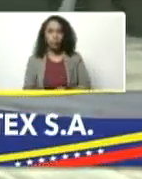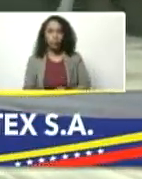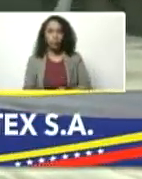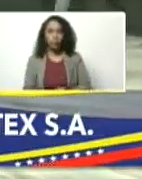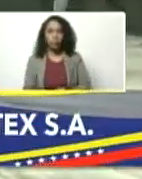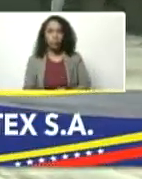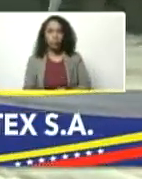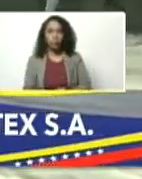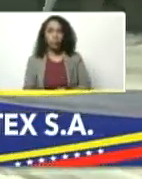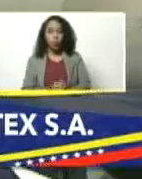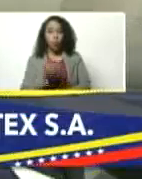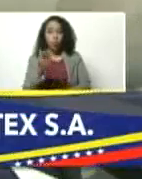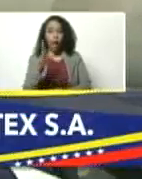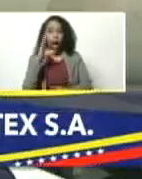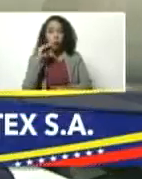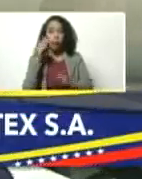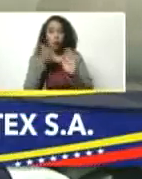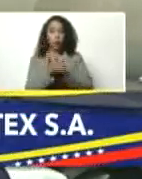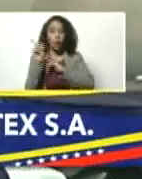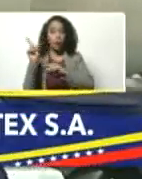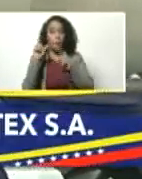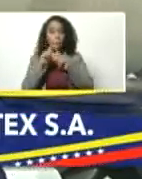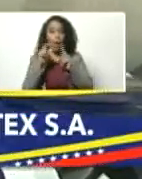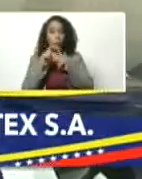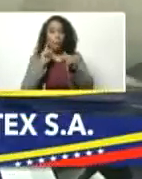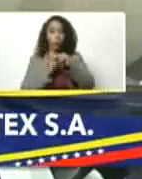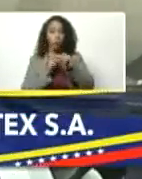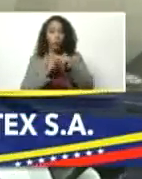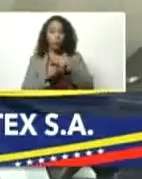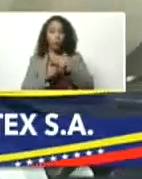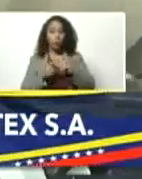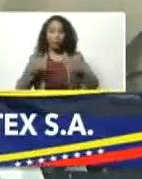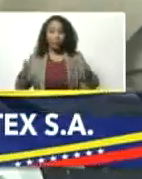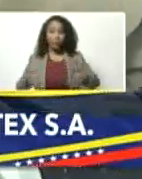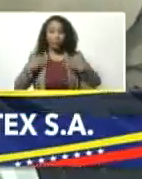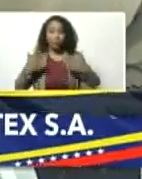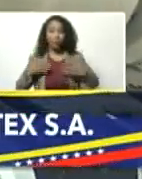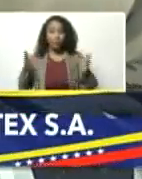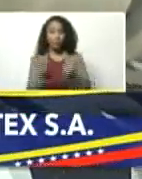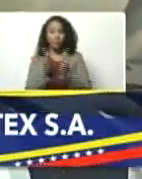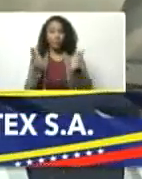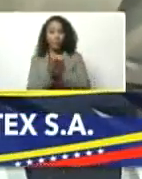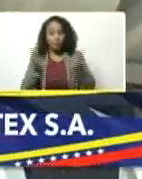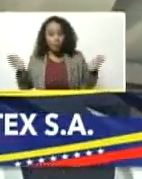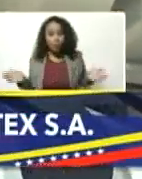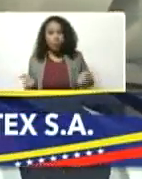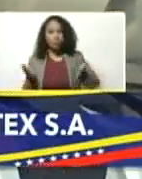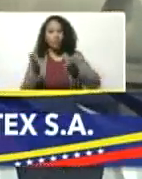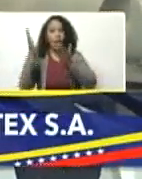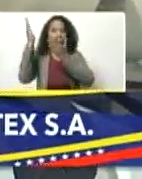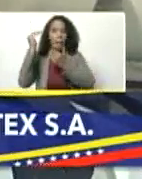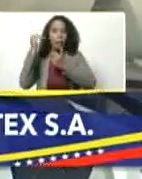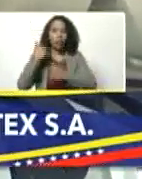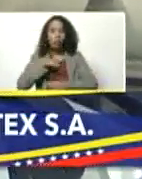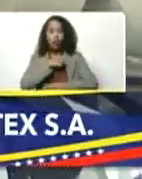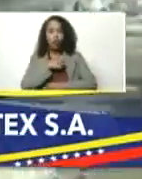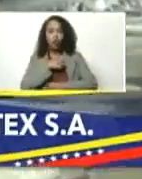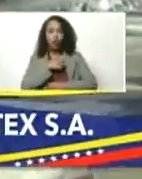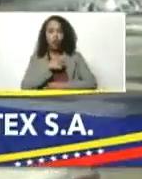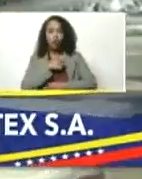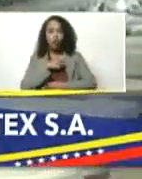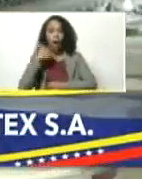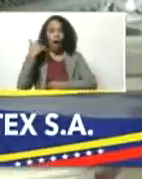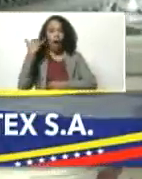cada vez que usted habla con esas palabras de optimismo, de ánimo y de esperanza, no nos queda más a nosotros que